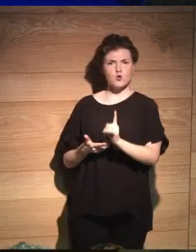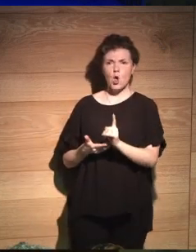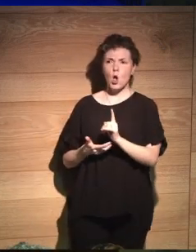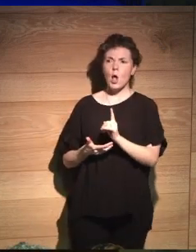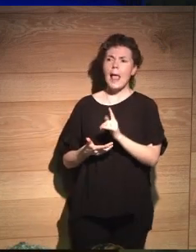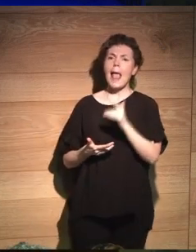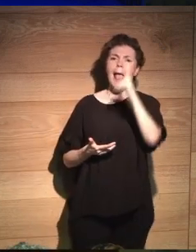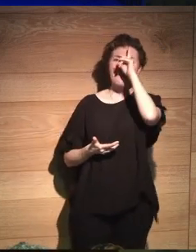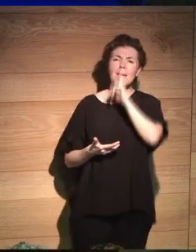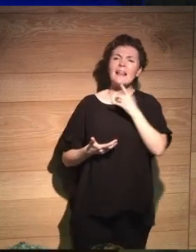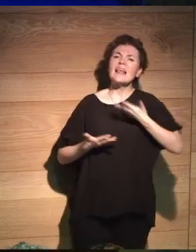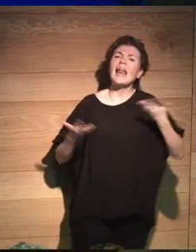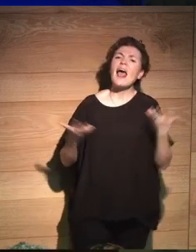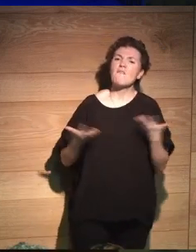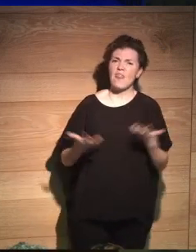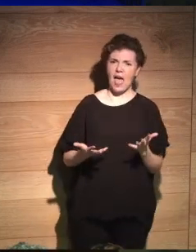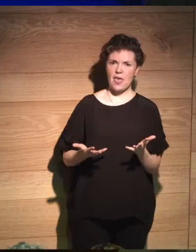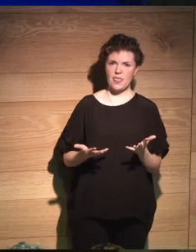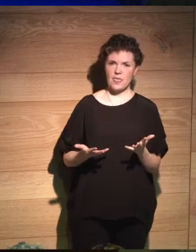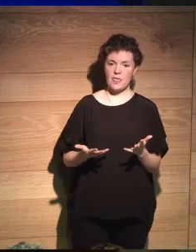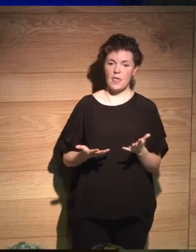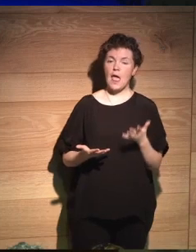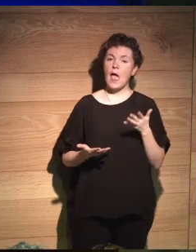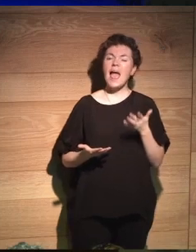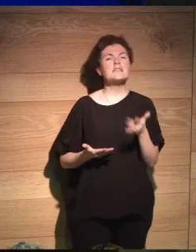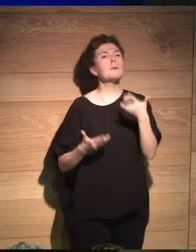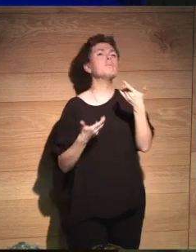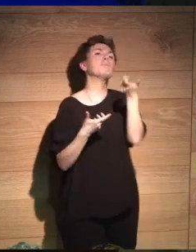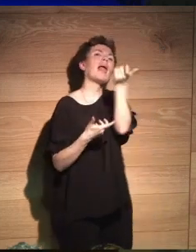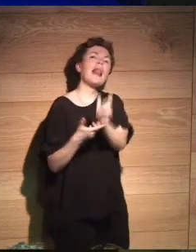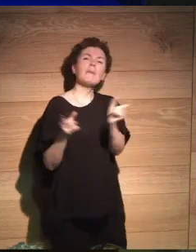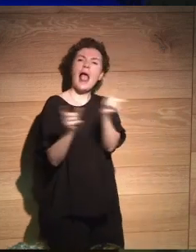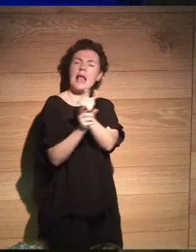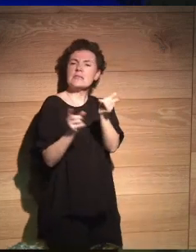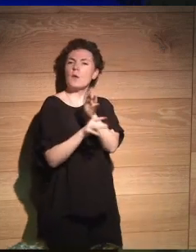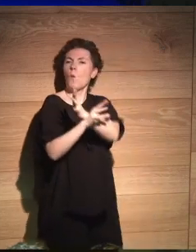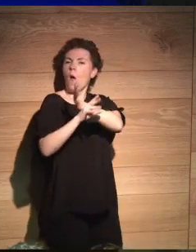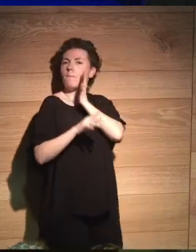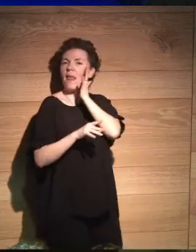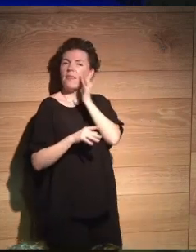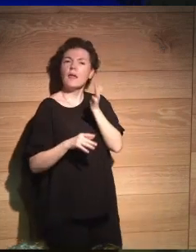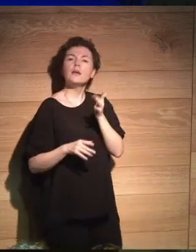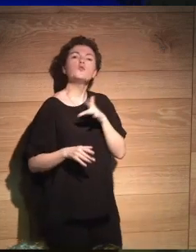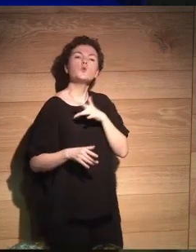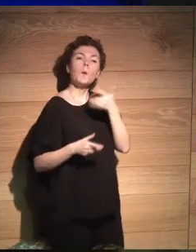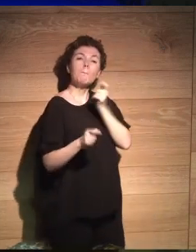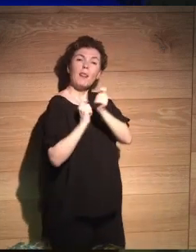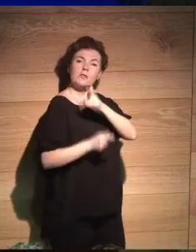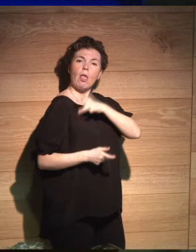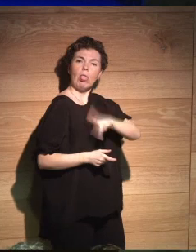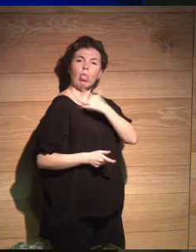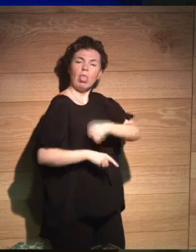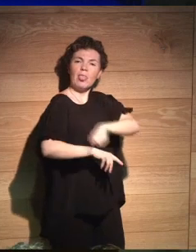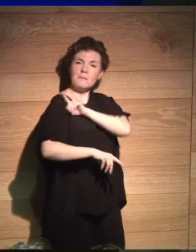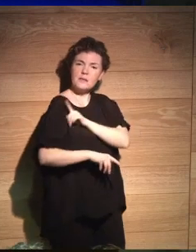una impresión de gravedad. Ese es un juego de palabras. Consientes demasiado a los periodistas.